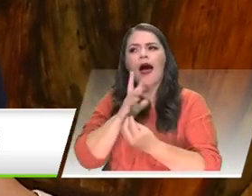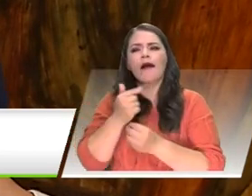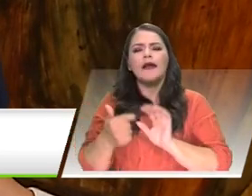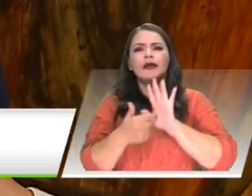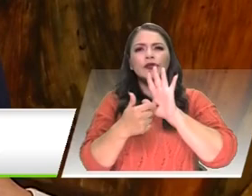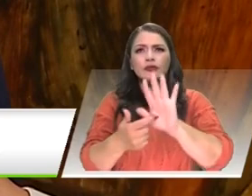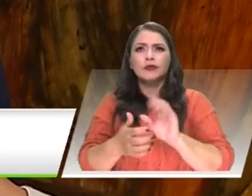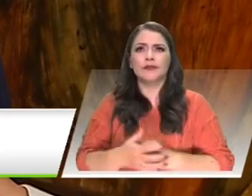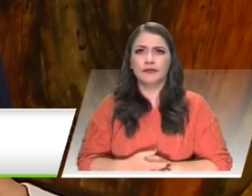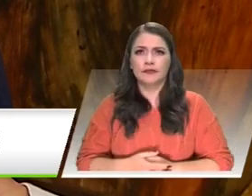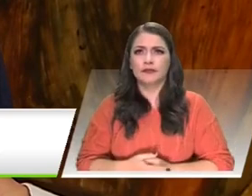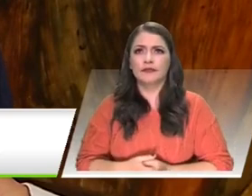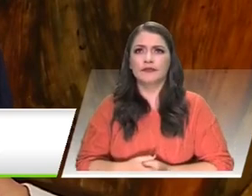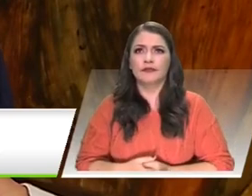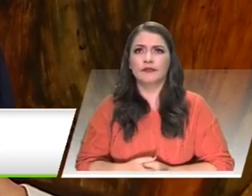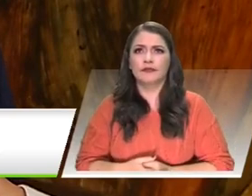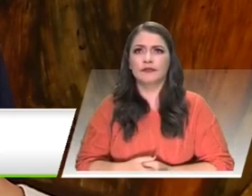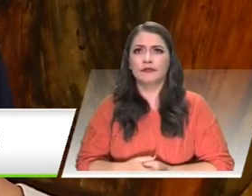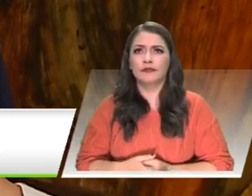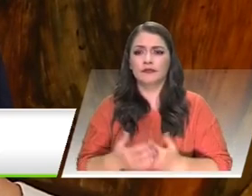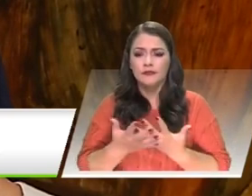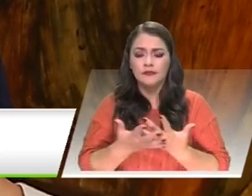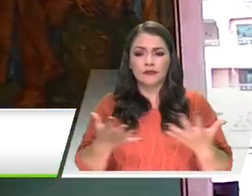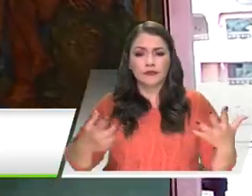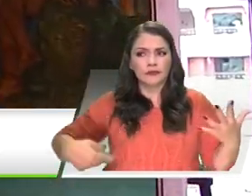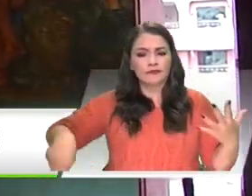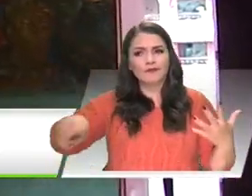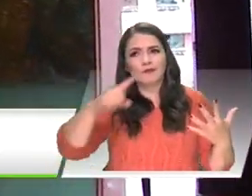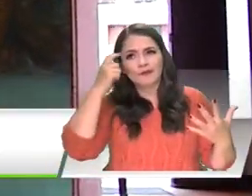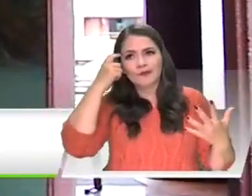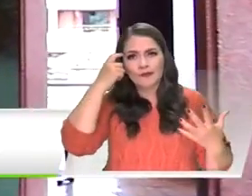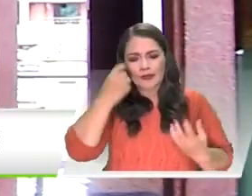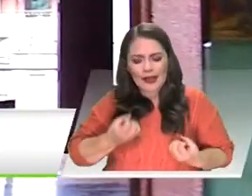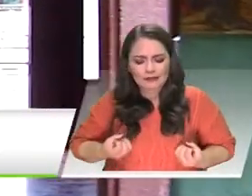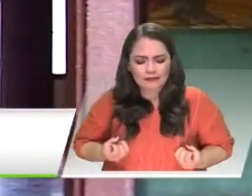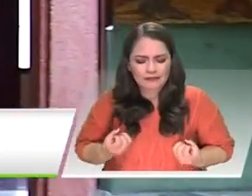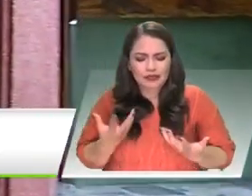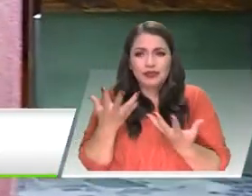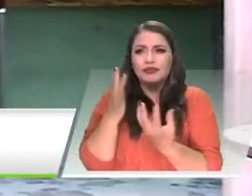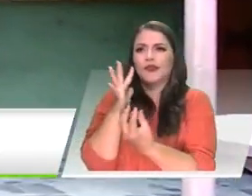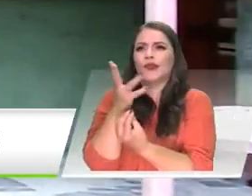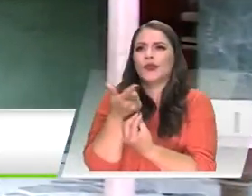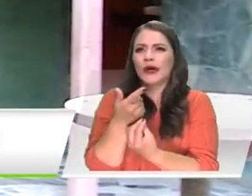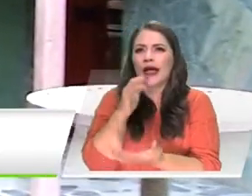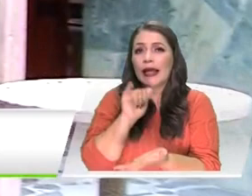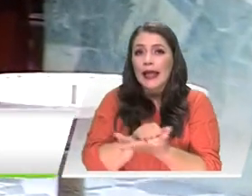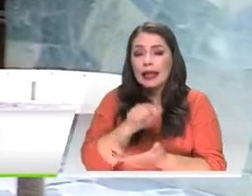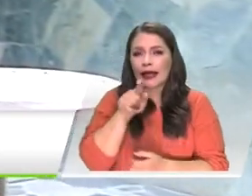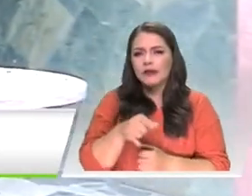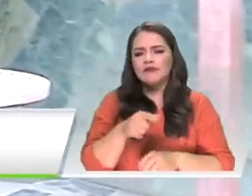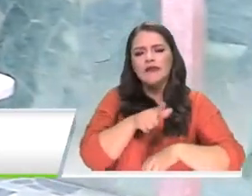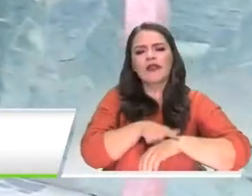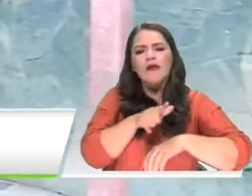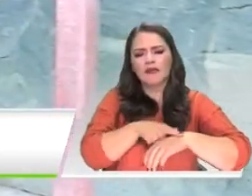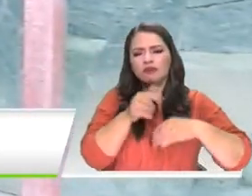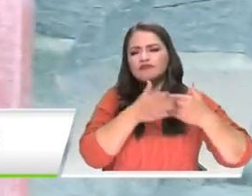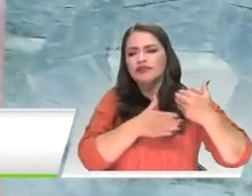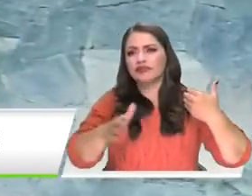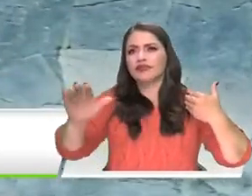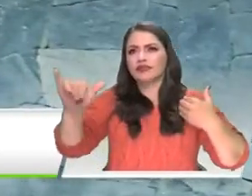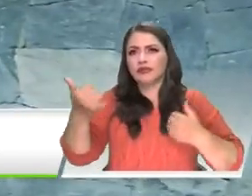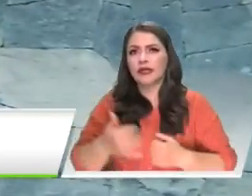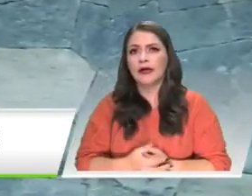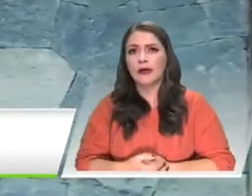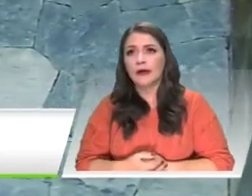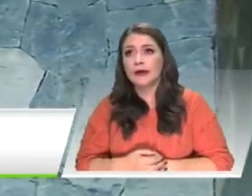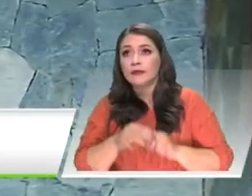personajes que son motivo de esas expresiones artísticas se fueron recogiendo con el tiempo y están